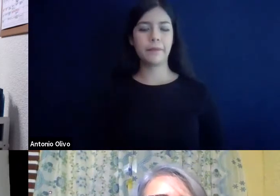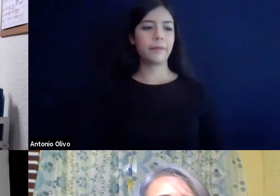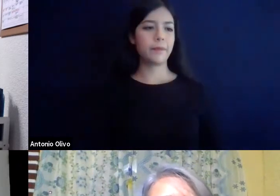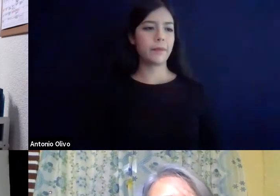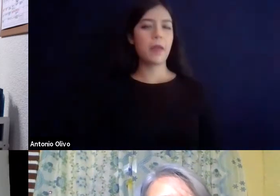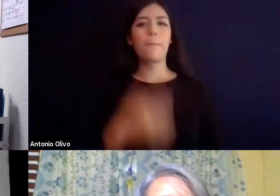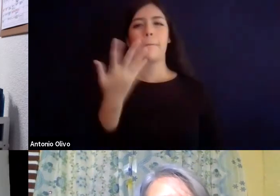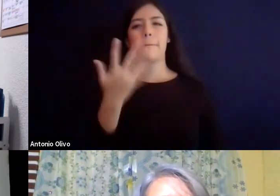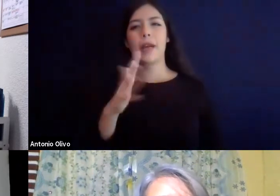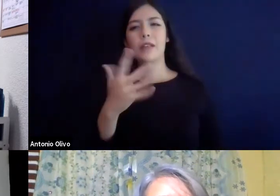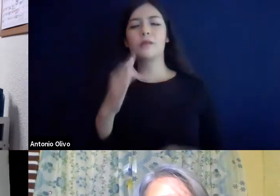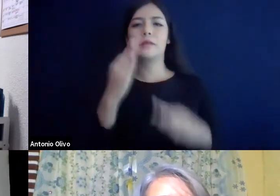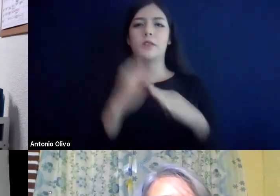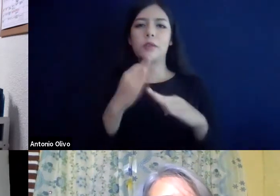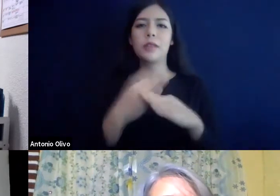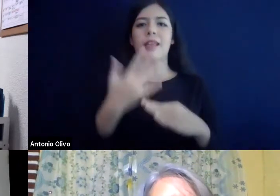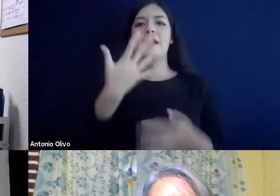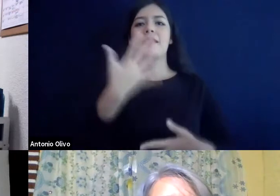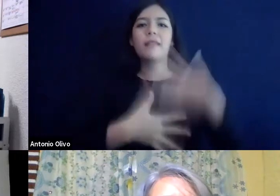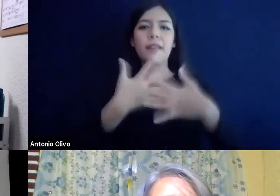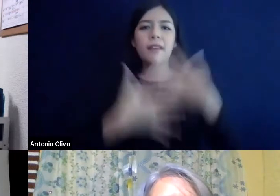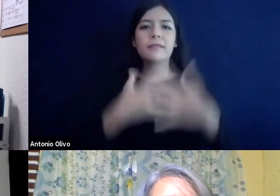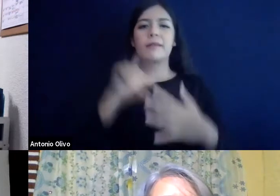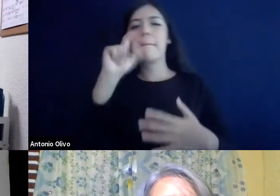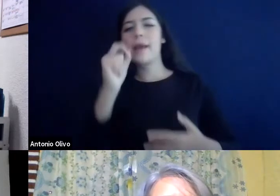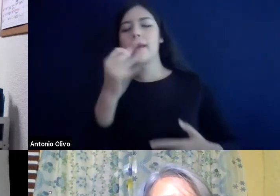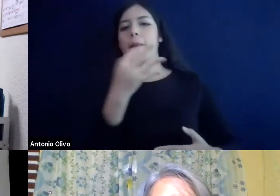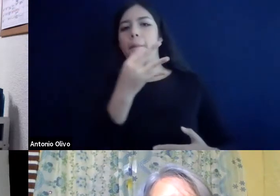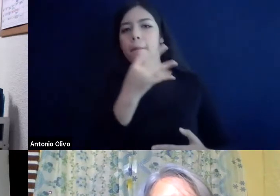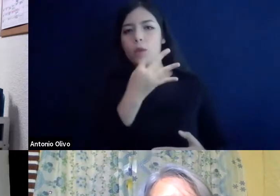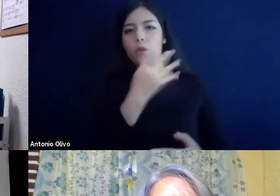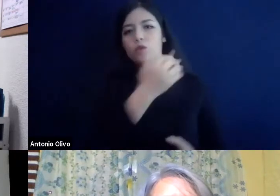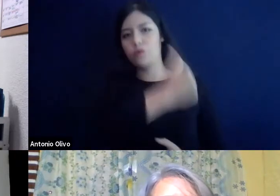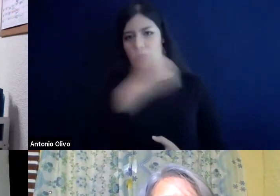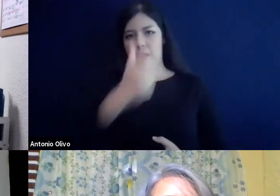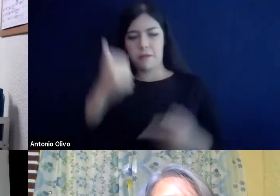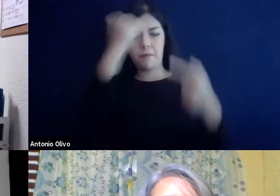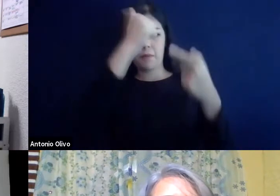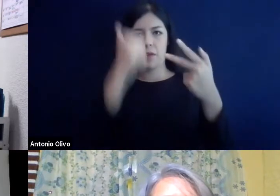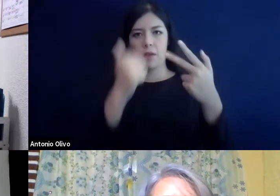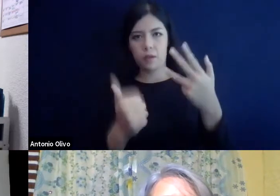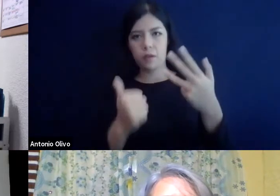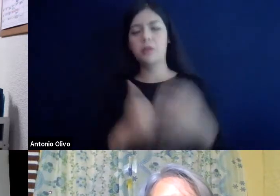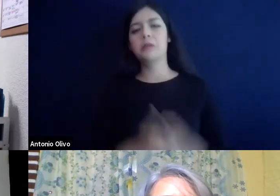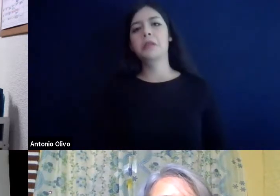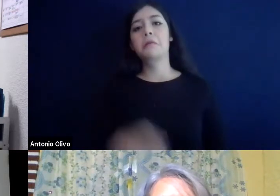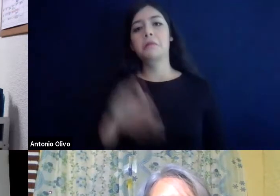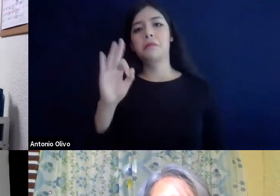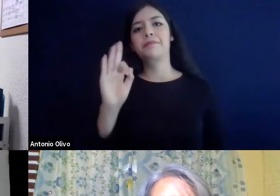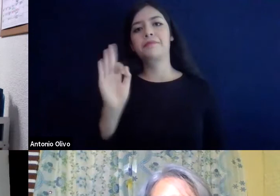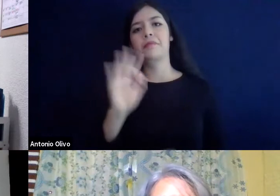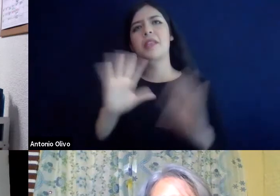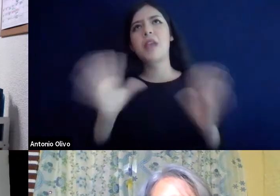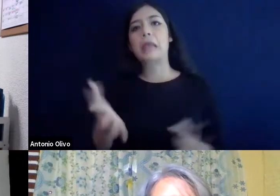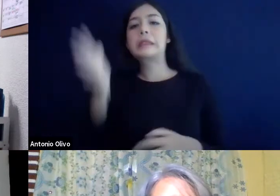unos 15, 20 minutos por participación. Yo les marcaré cuando les queden unos 5 minutos. Como siempre,